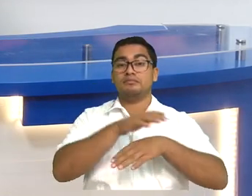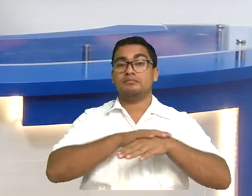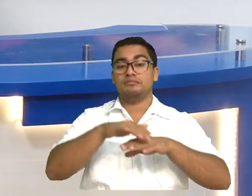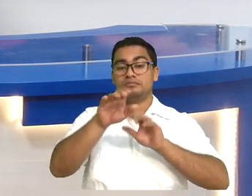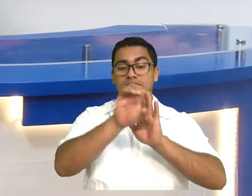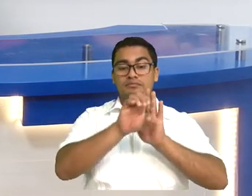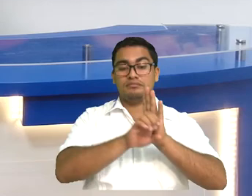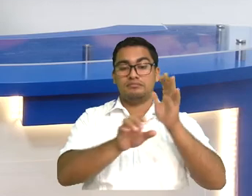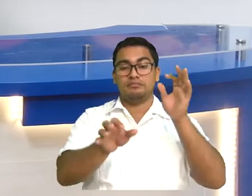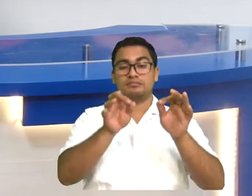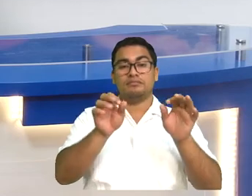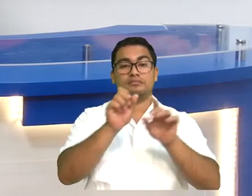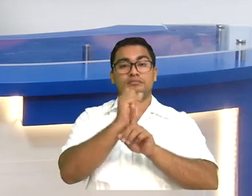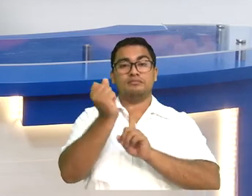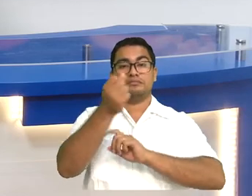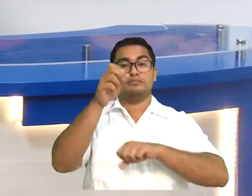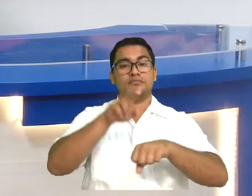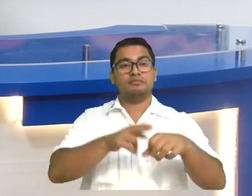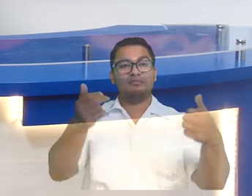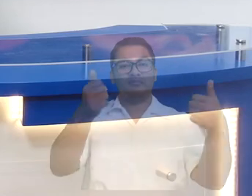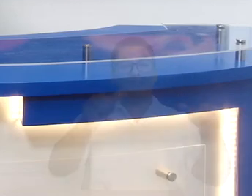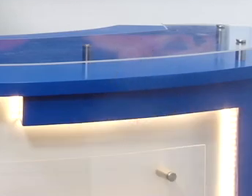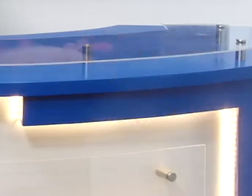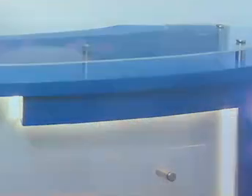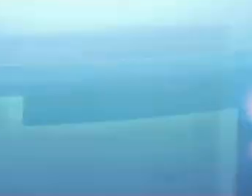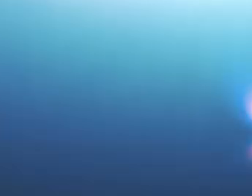personería jurídica de parte de la Asamblea Nacional.